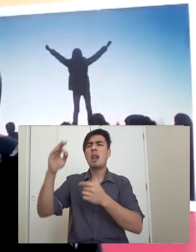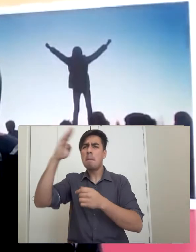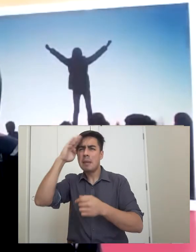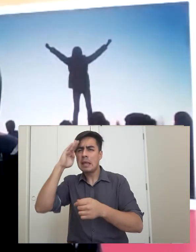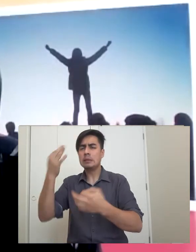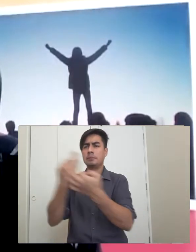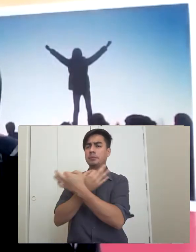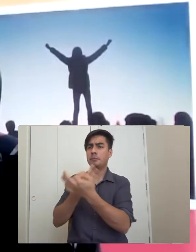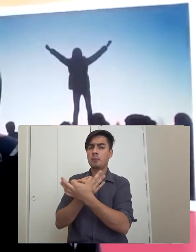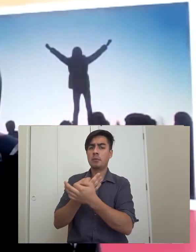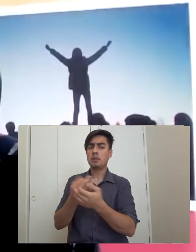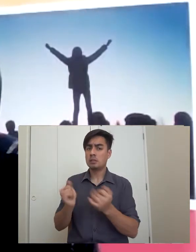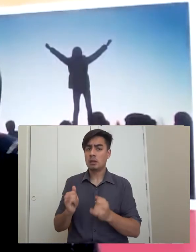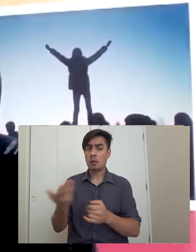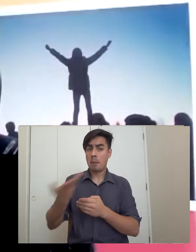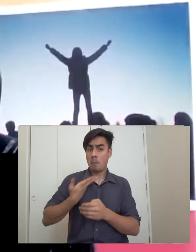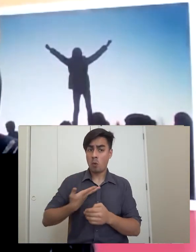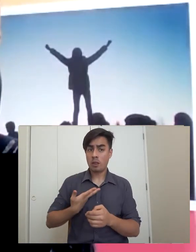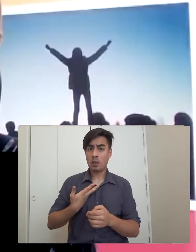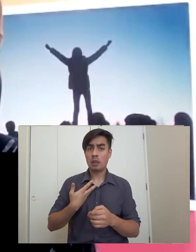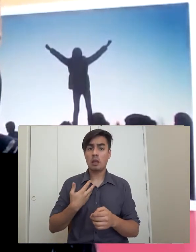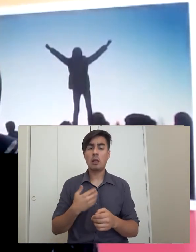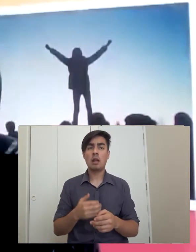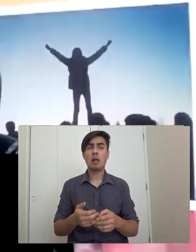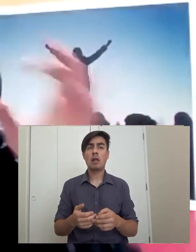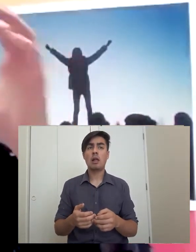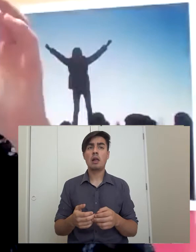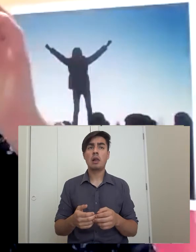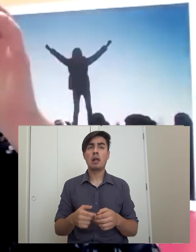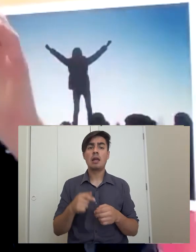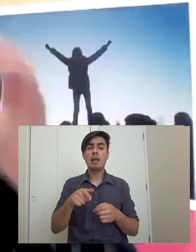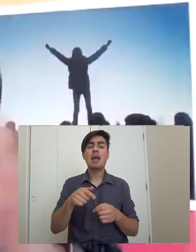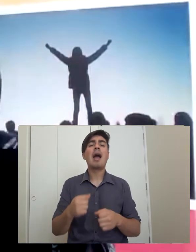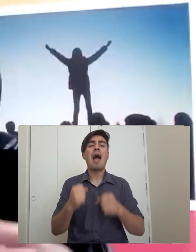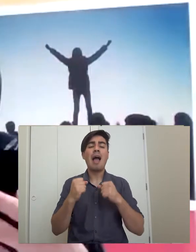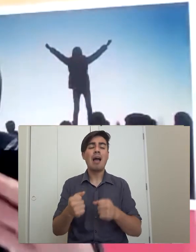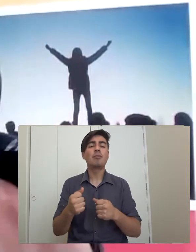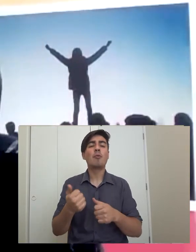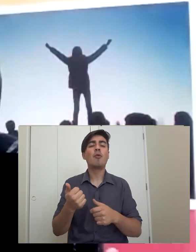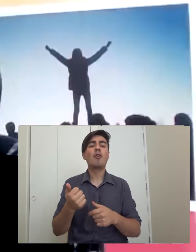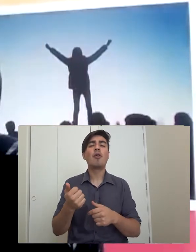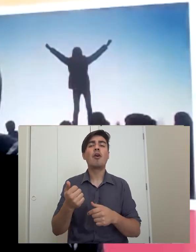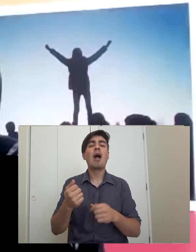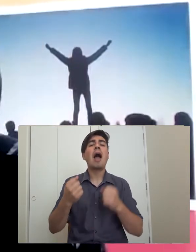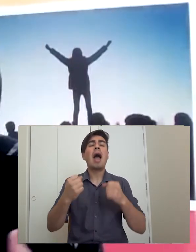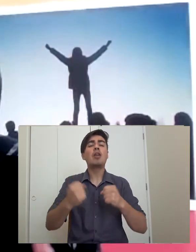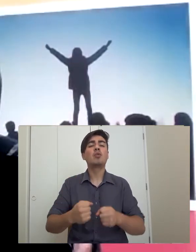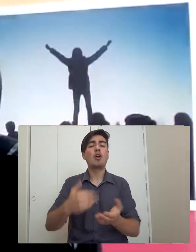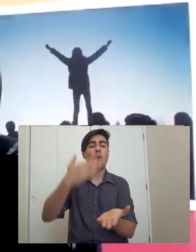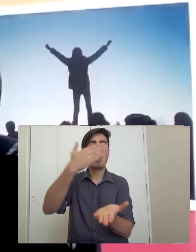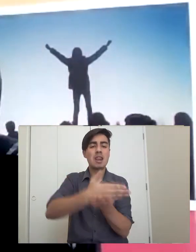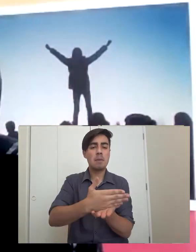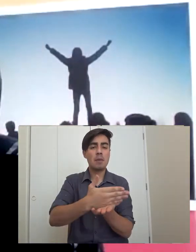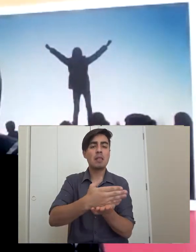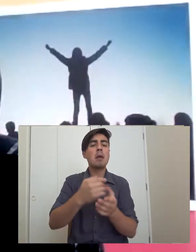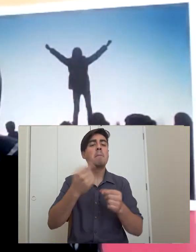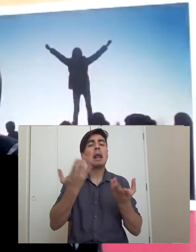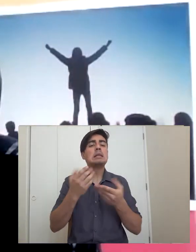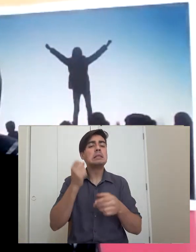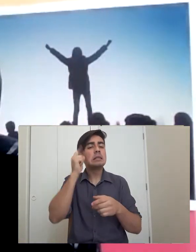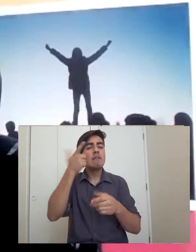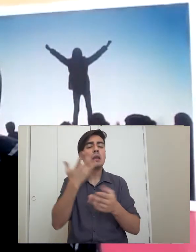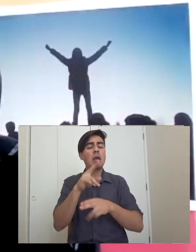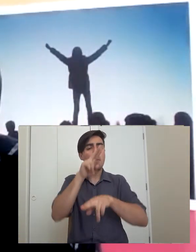esto por un tiempo es que de estos principios, después de un tiempo, funcionan como lentes que puedes